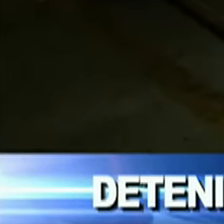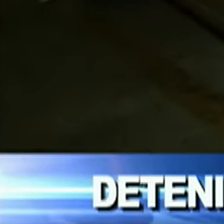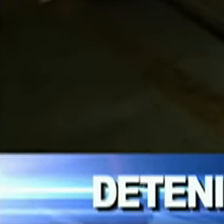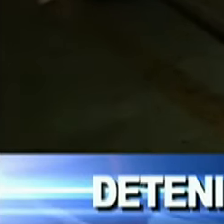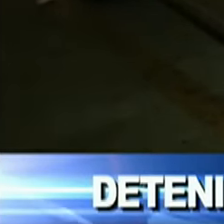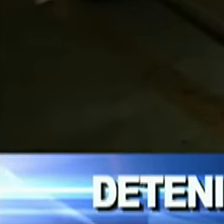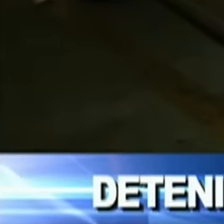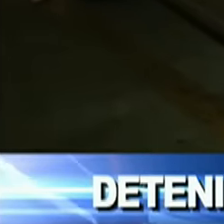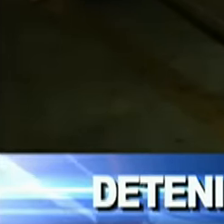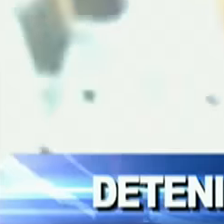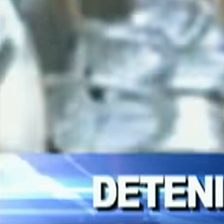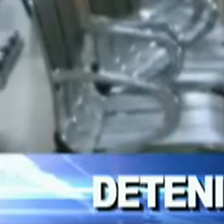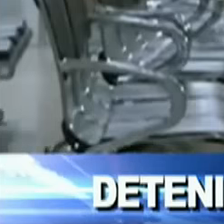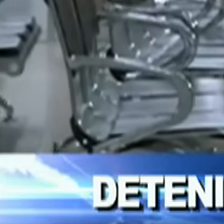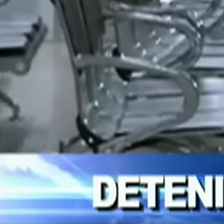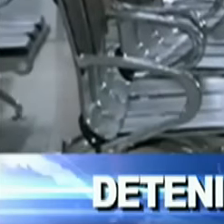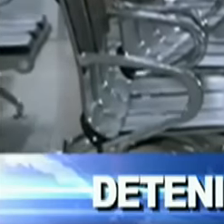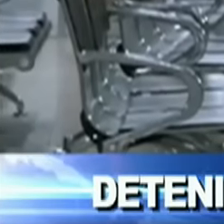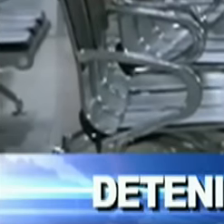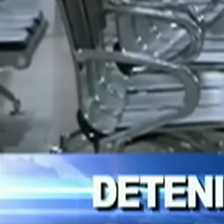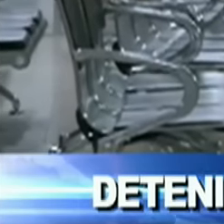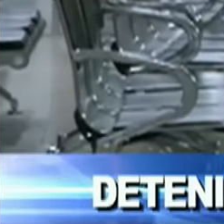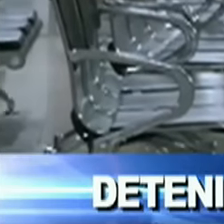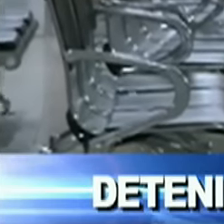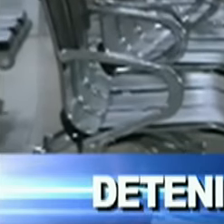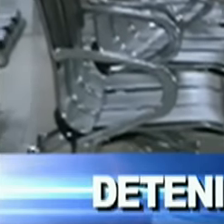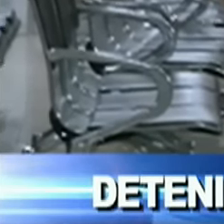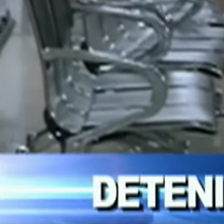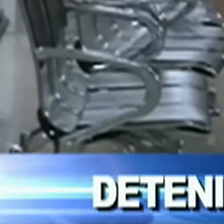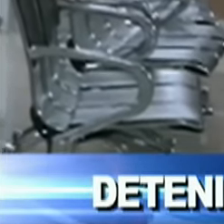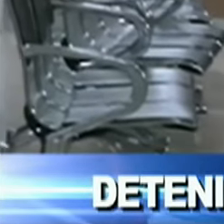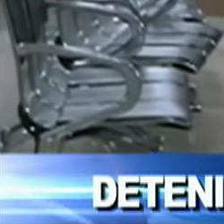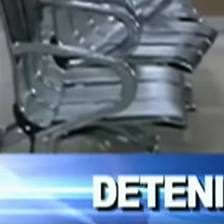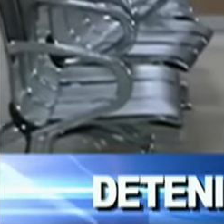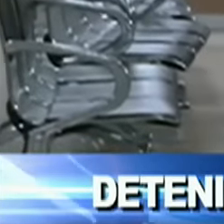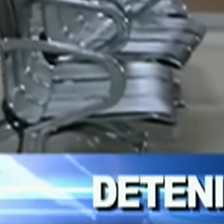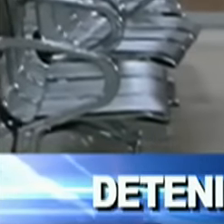capturó en una salsoteca.